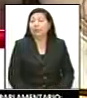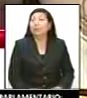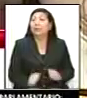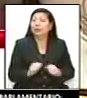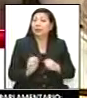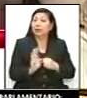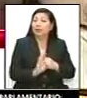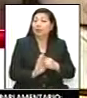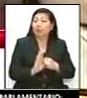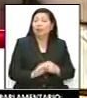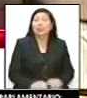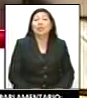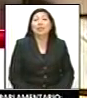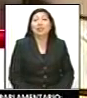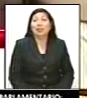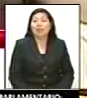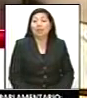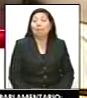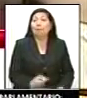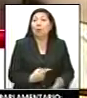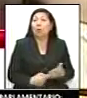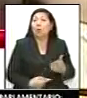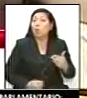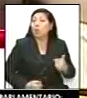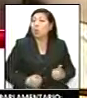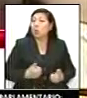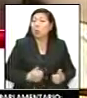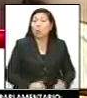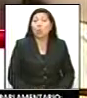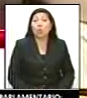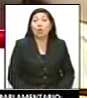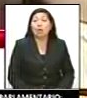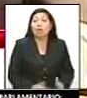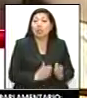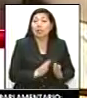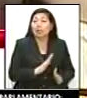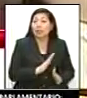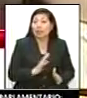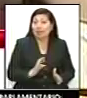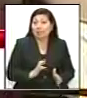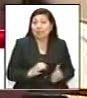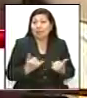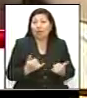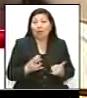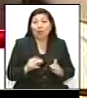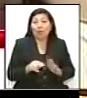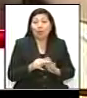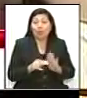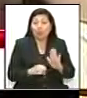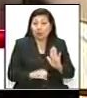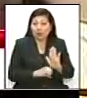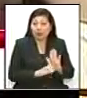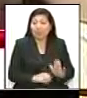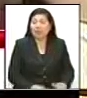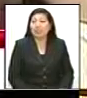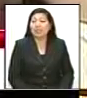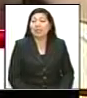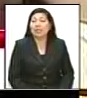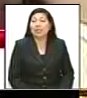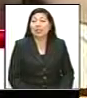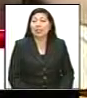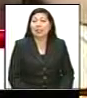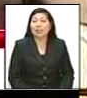garantía constitucional por la cual un órgano del Estado, en este caso un órgano constitucional,